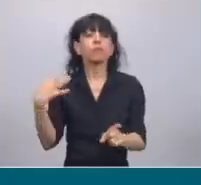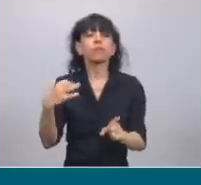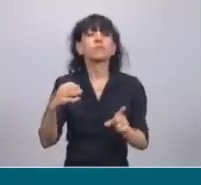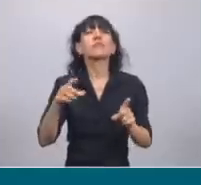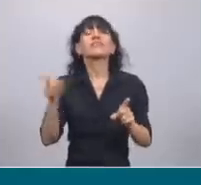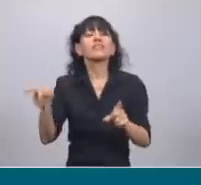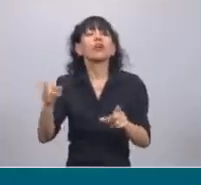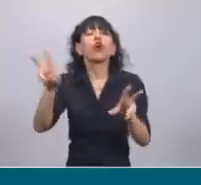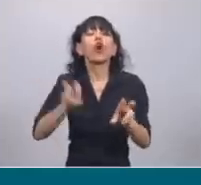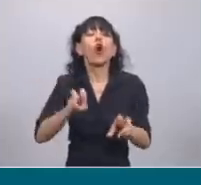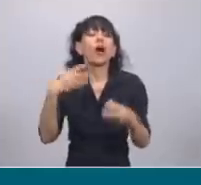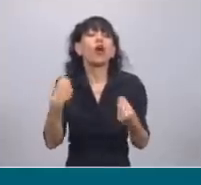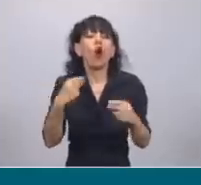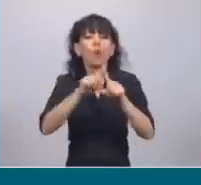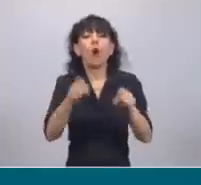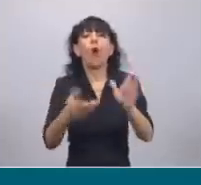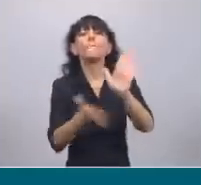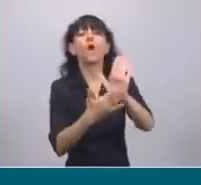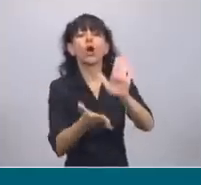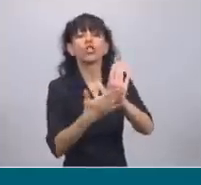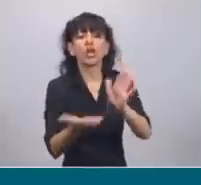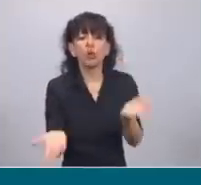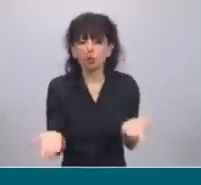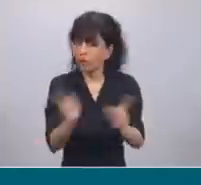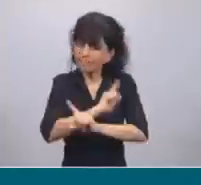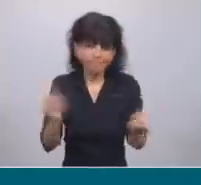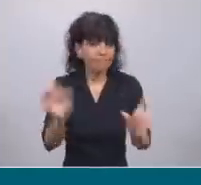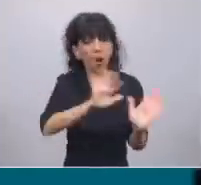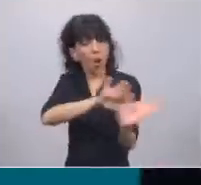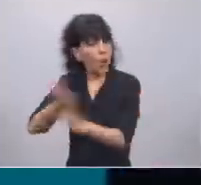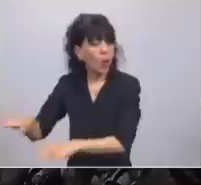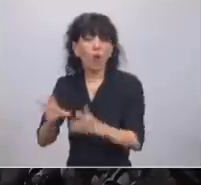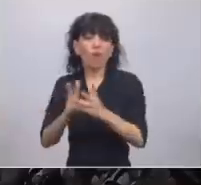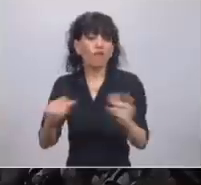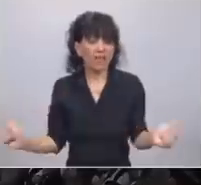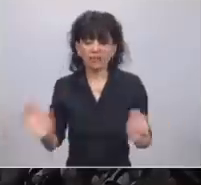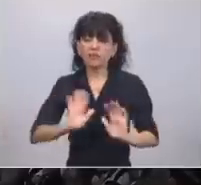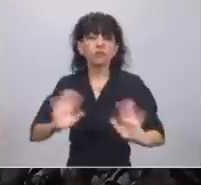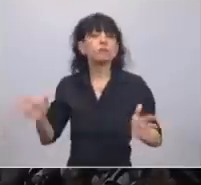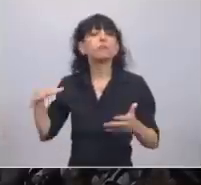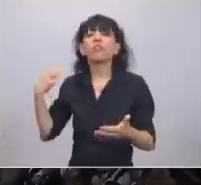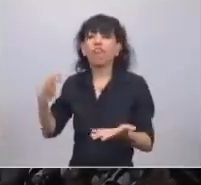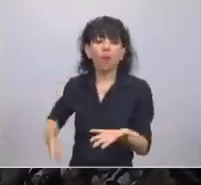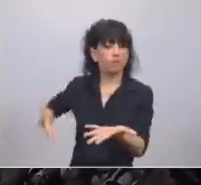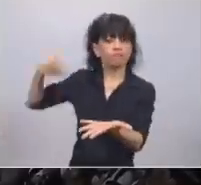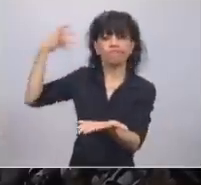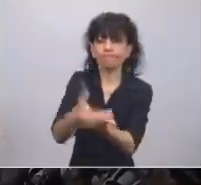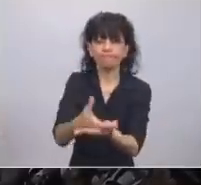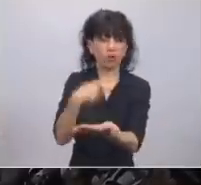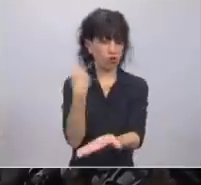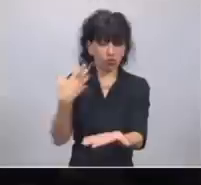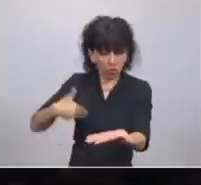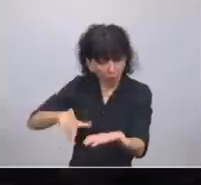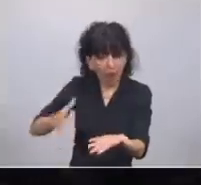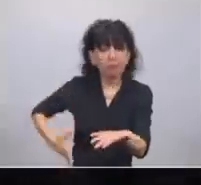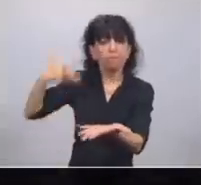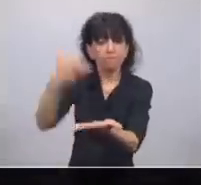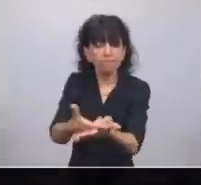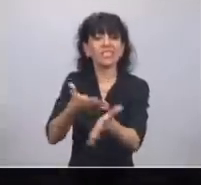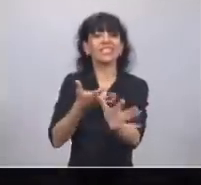a partir de la falta de inversión en el sistema de salud. Pero sobre todas las